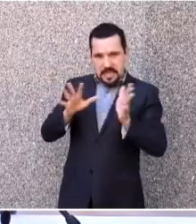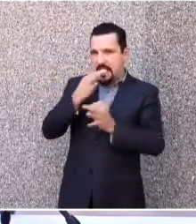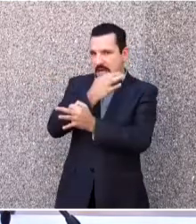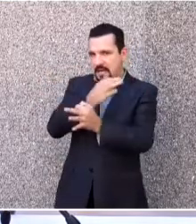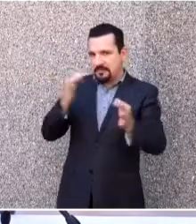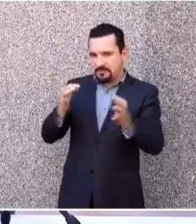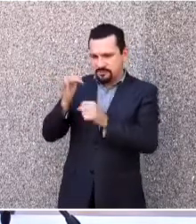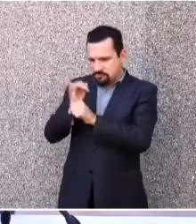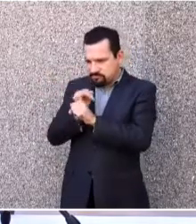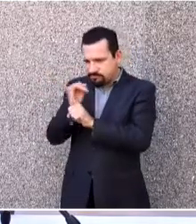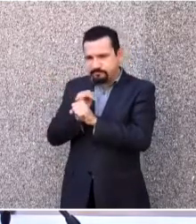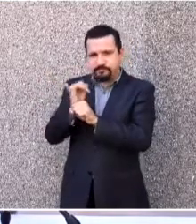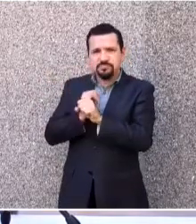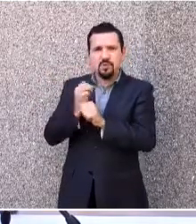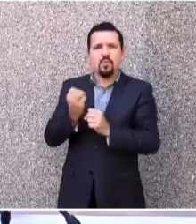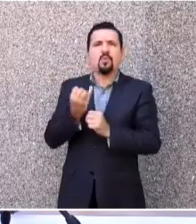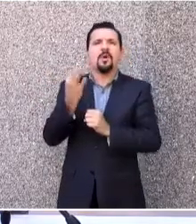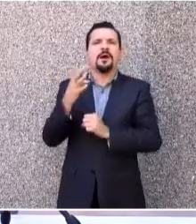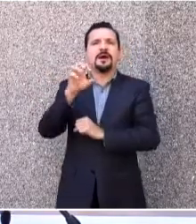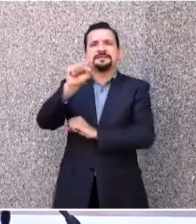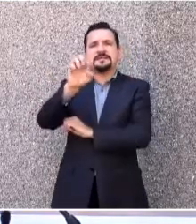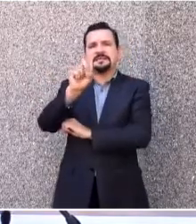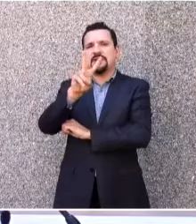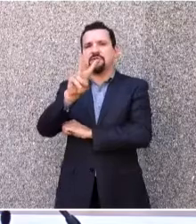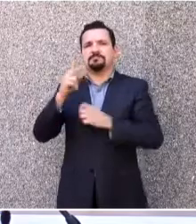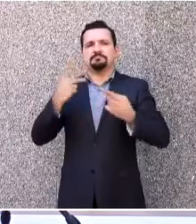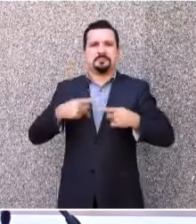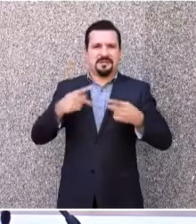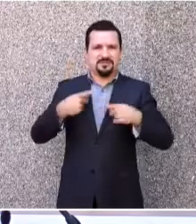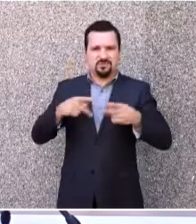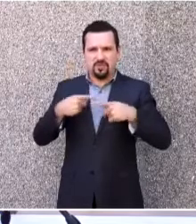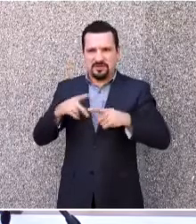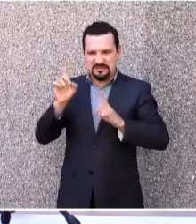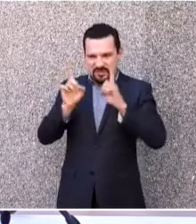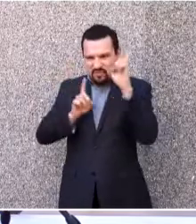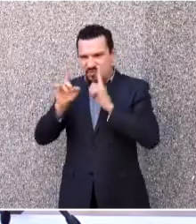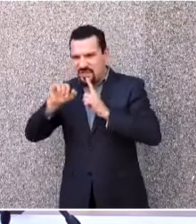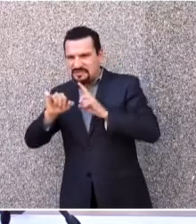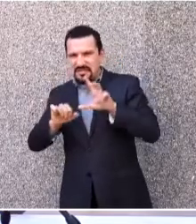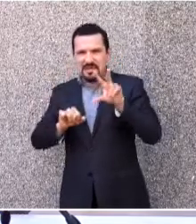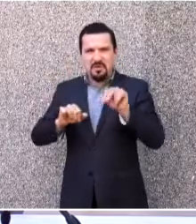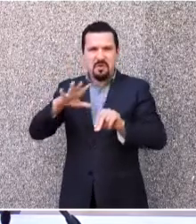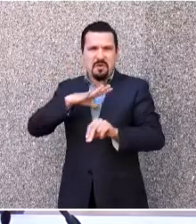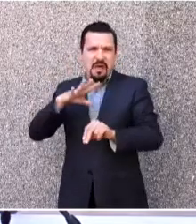a la fecha 62 casos sospechosos,